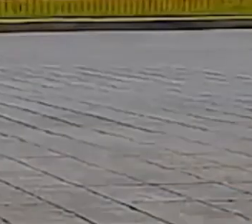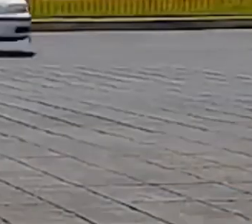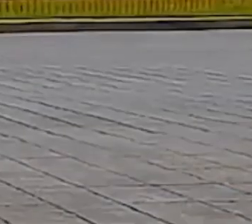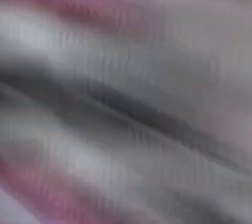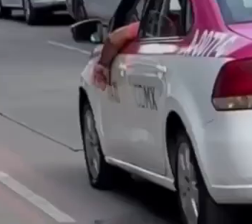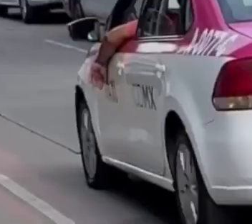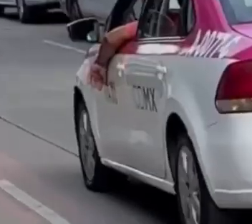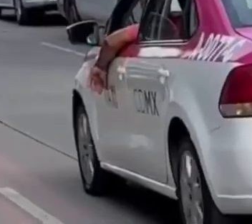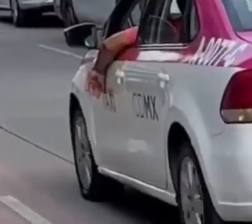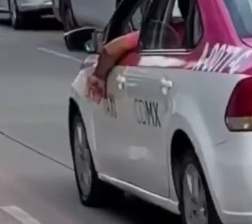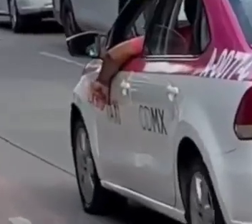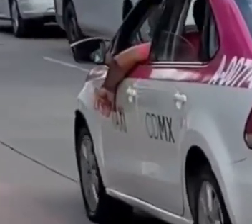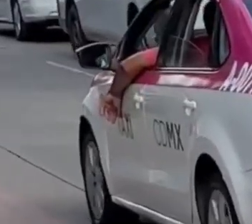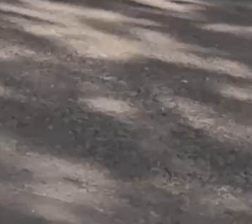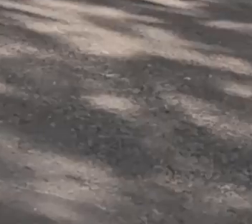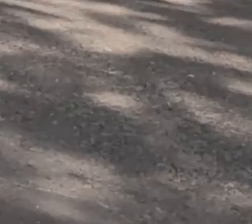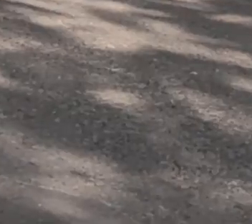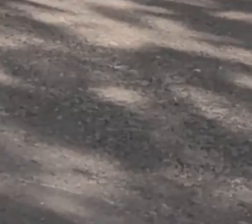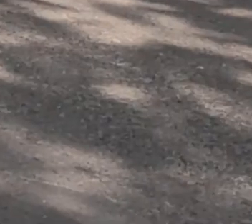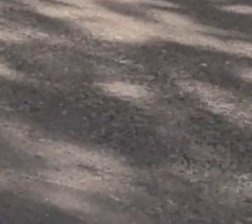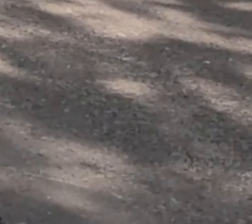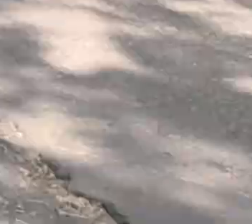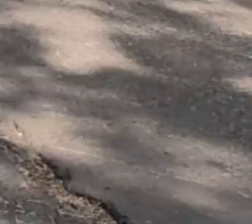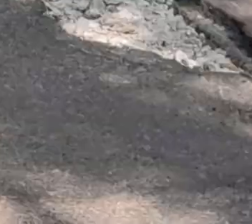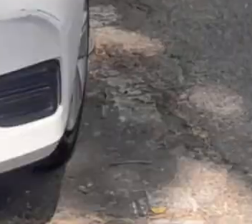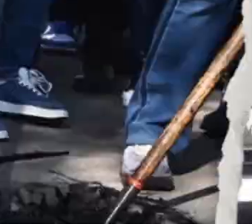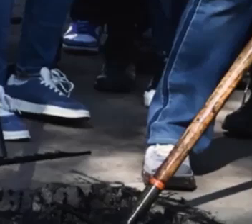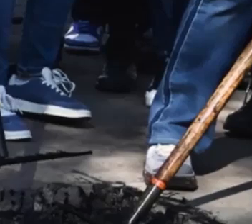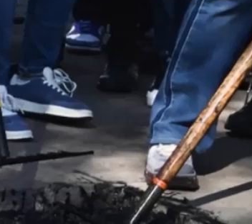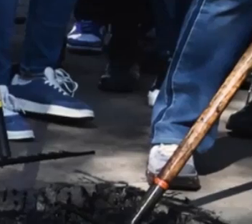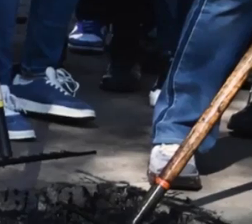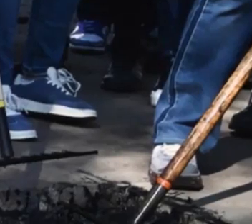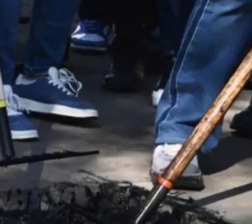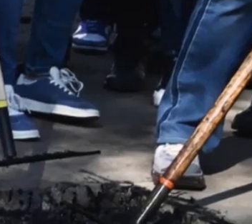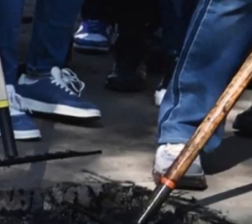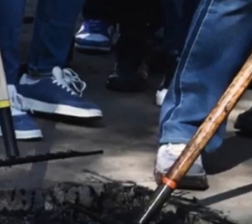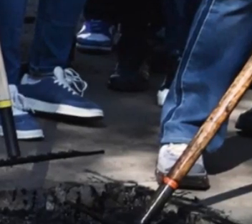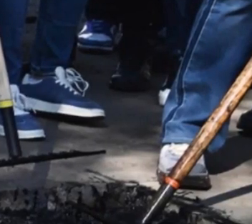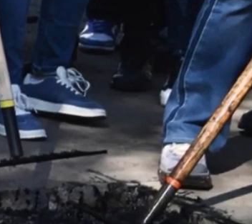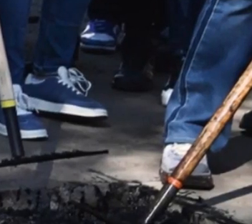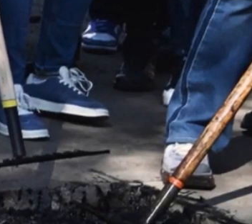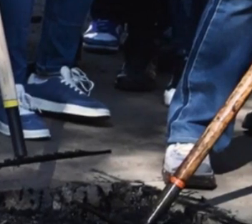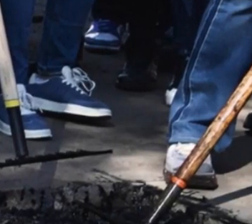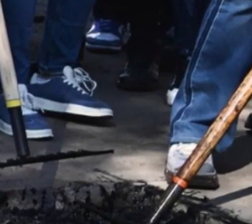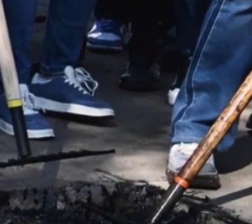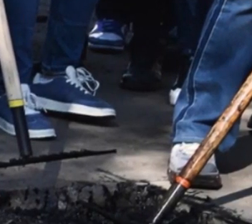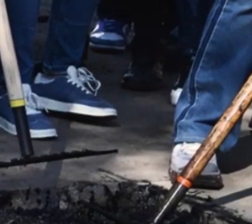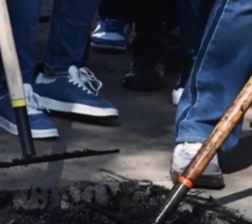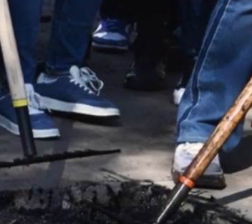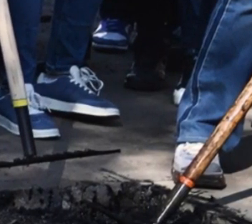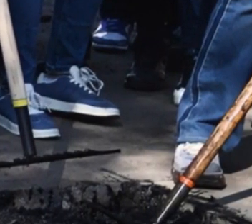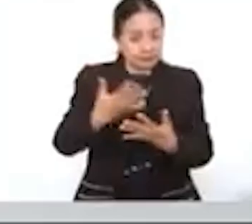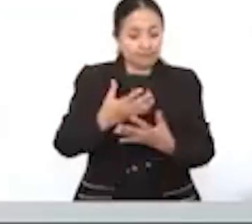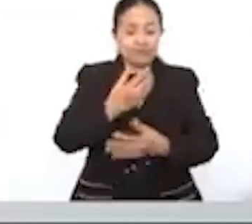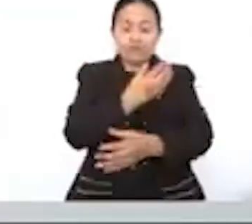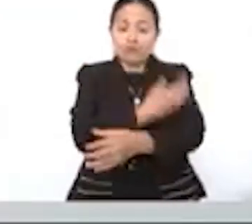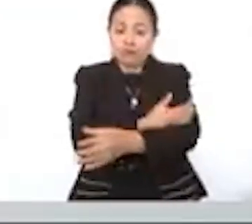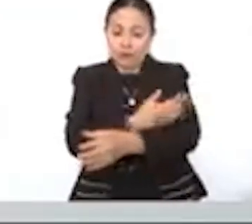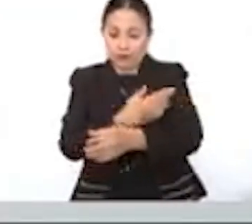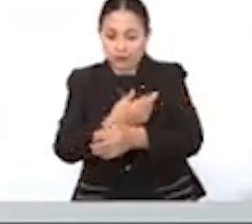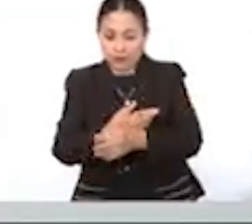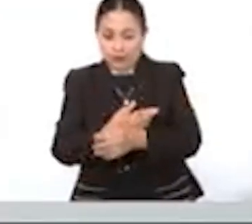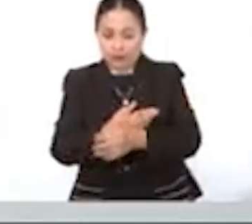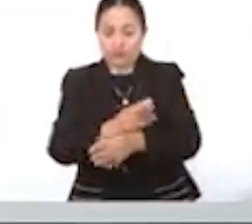desde este miércoles comenzó un programa emergente para atender ese problema que según la jefa de gobierno es prioritario para los capitalinos si el